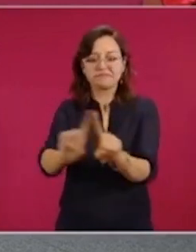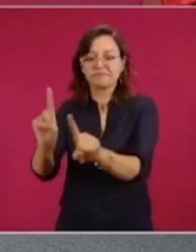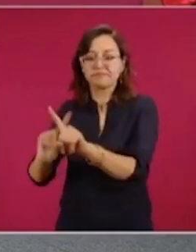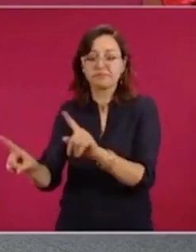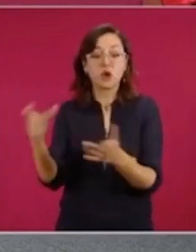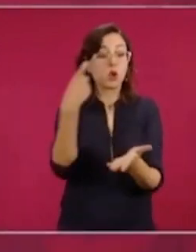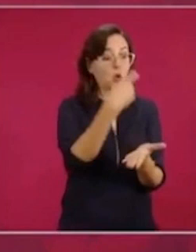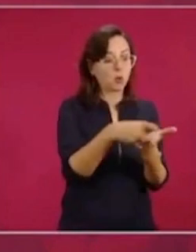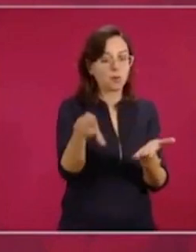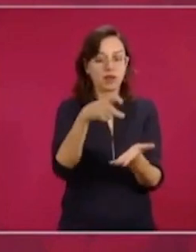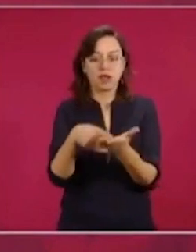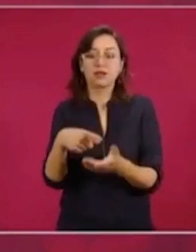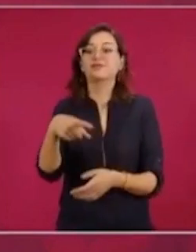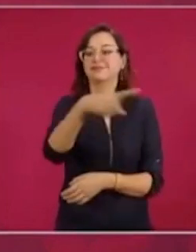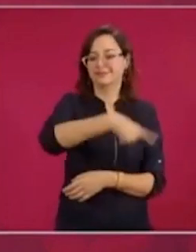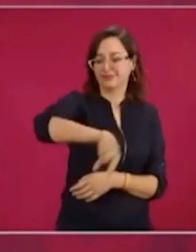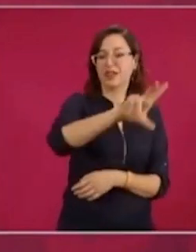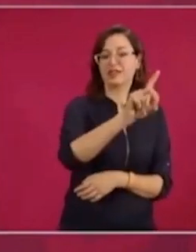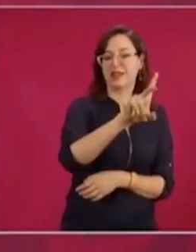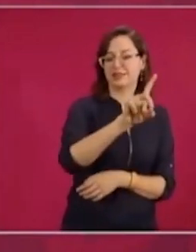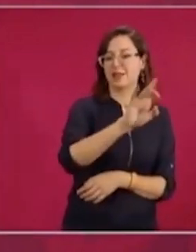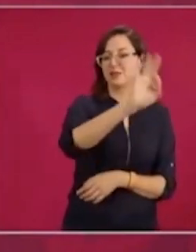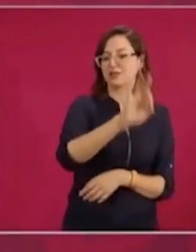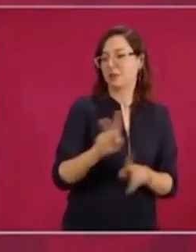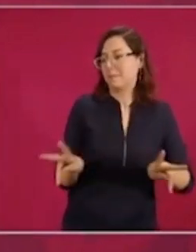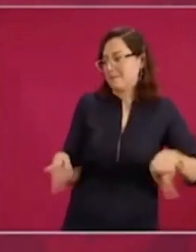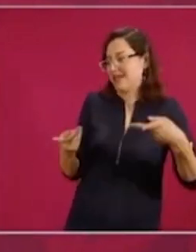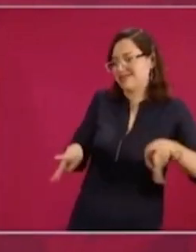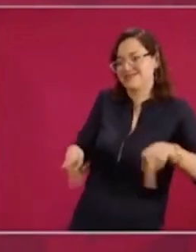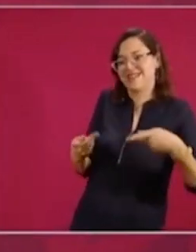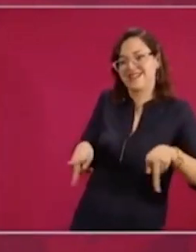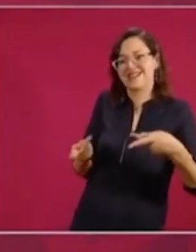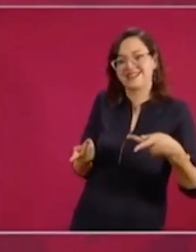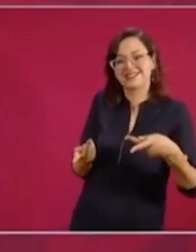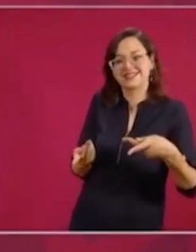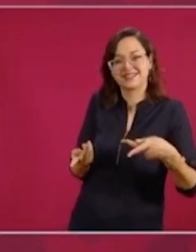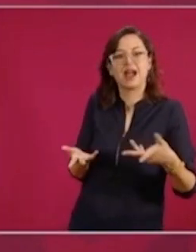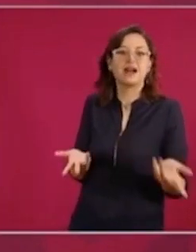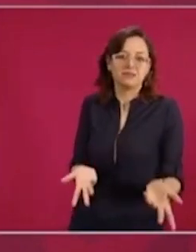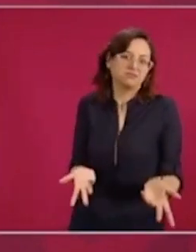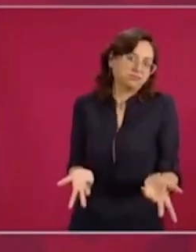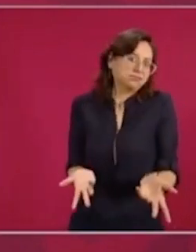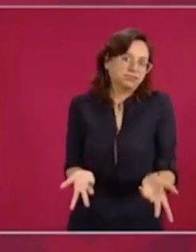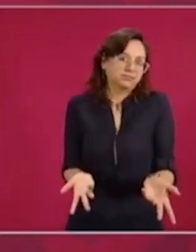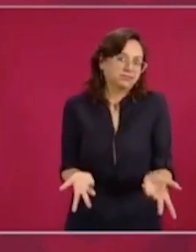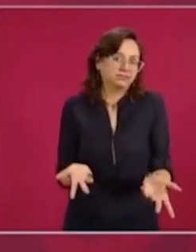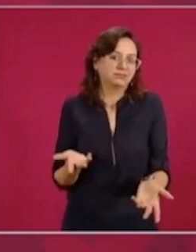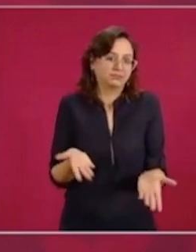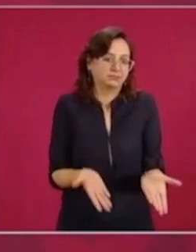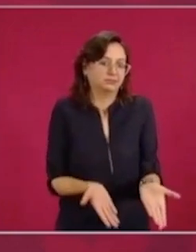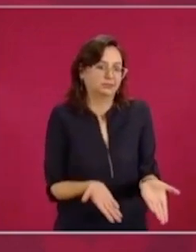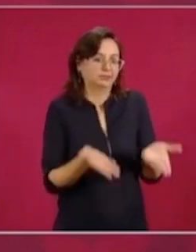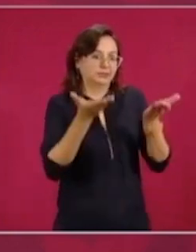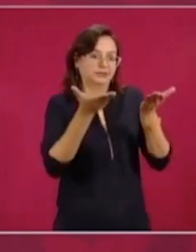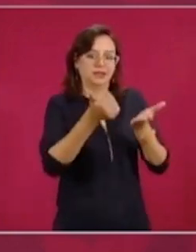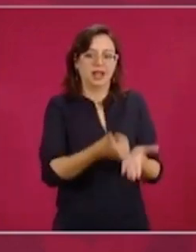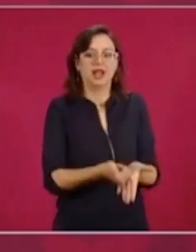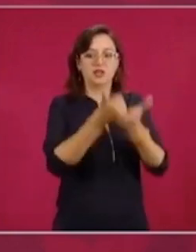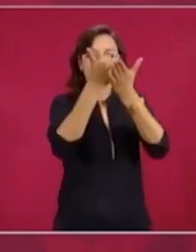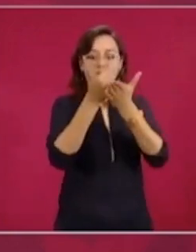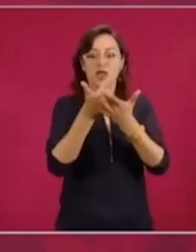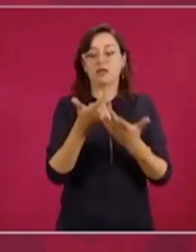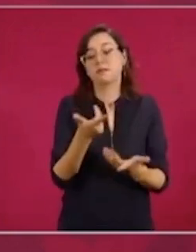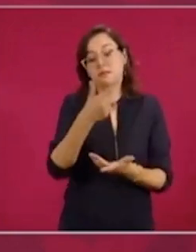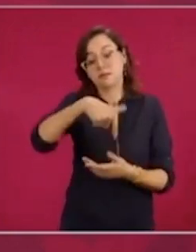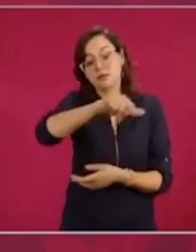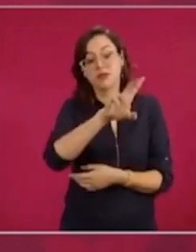Y esto ayuda al 30%, porque muchos de los del 30% se